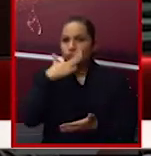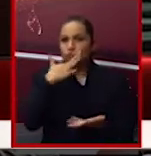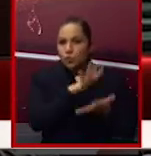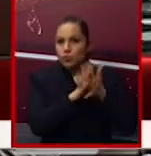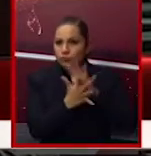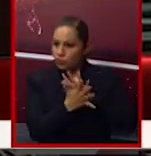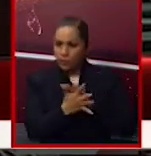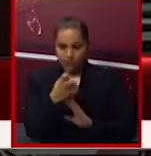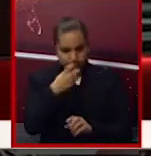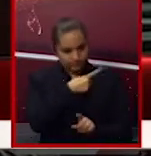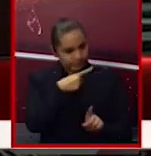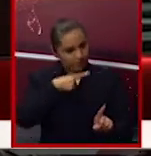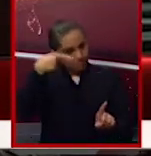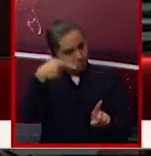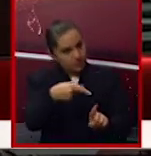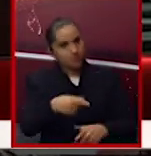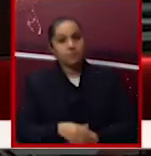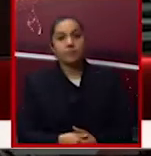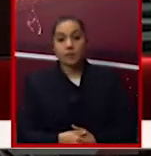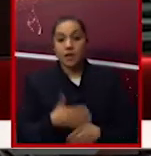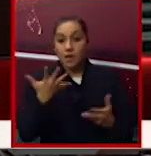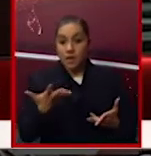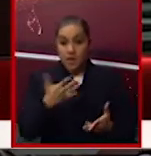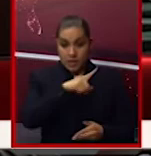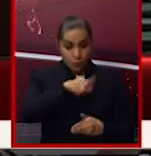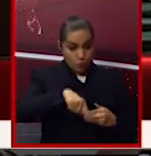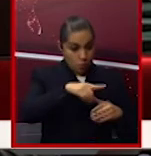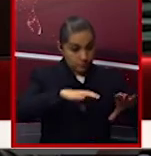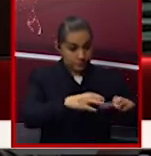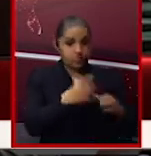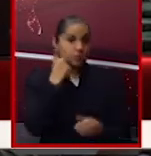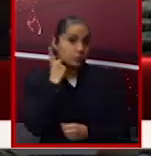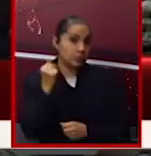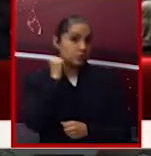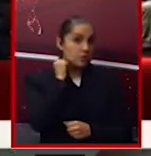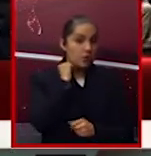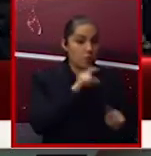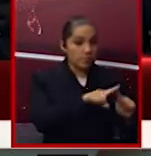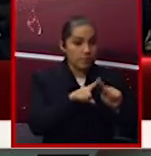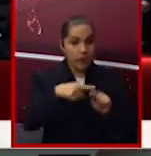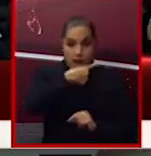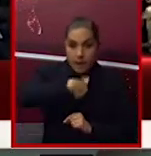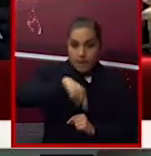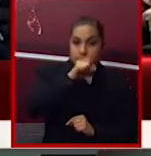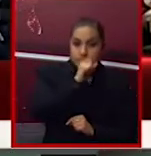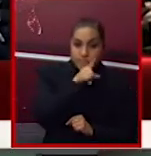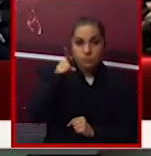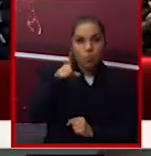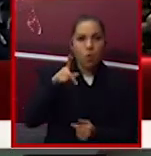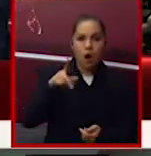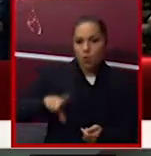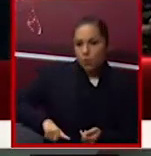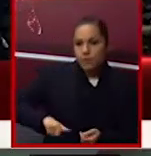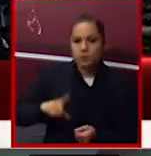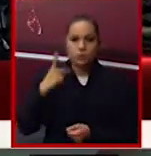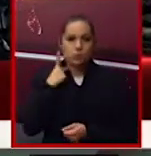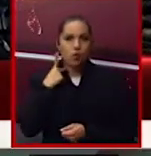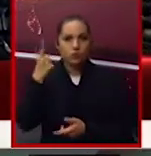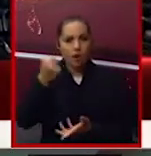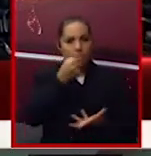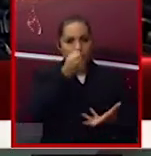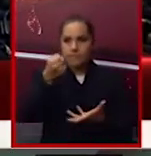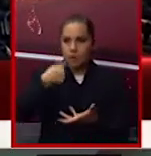El poder legislativo no puede seguir siendo parte del botín que se reparte la clase política.